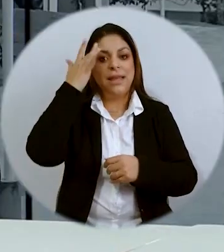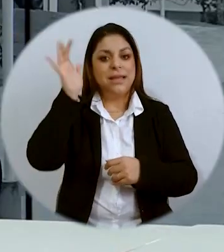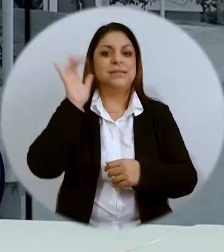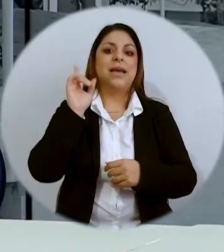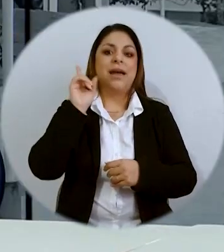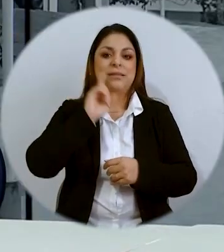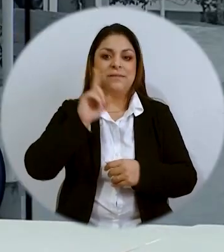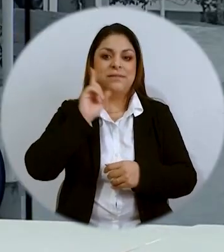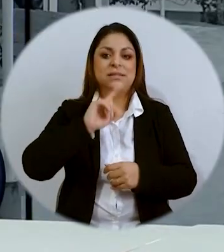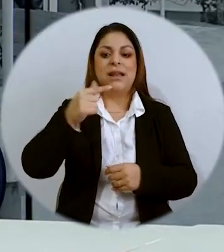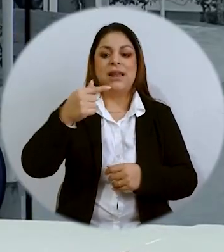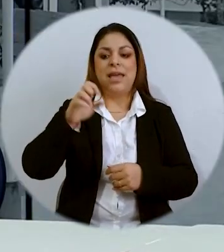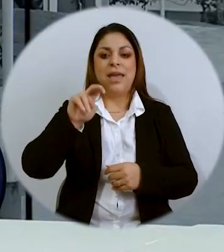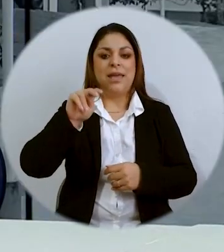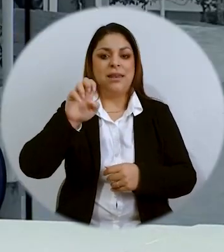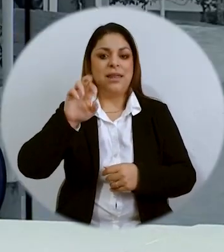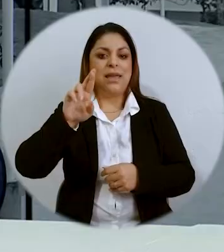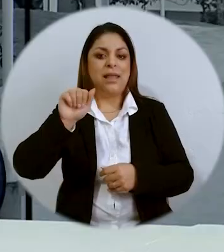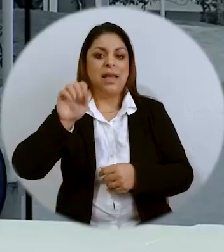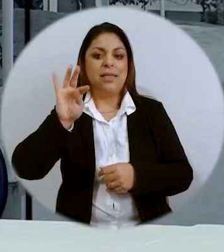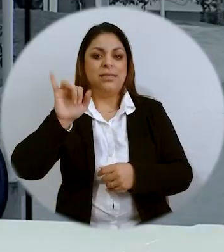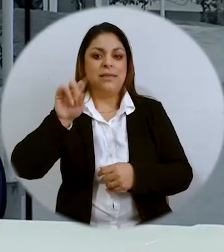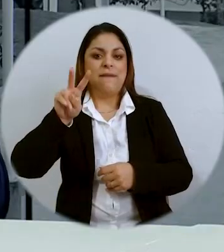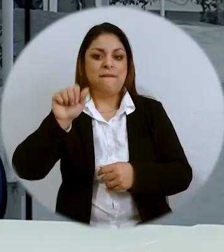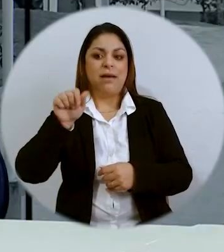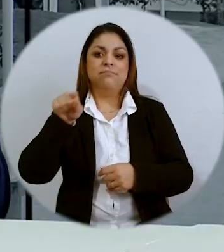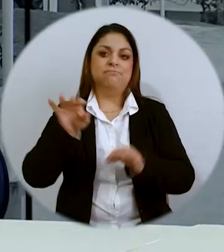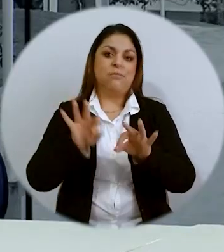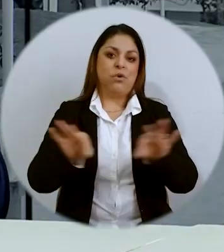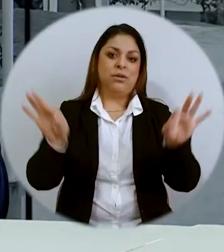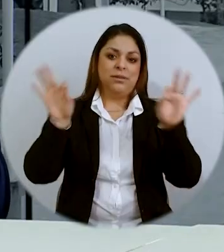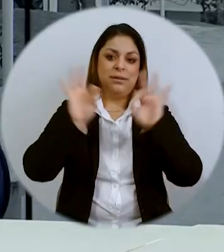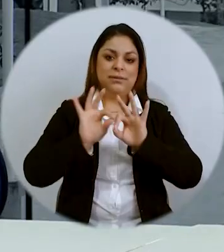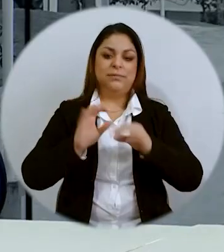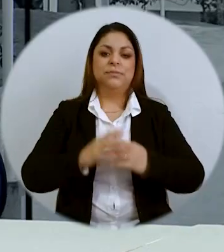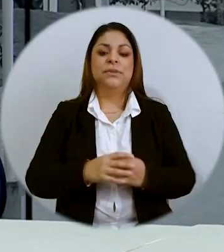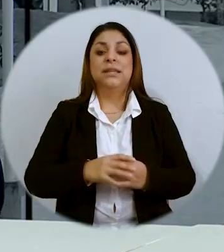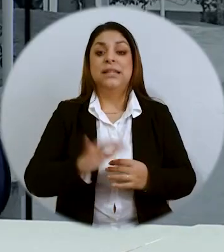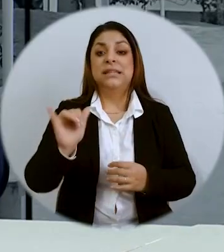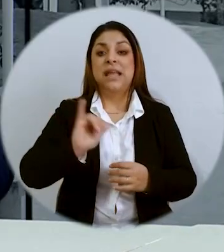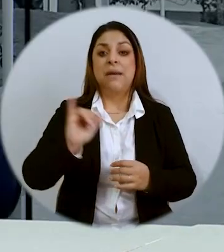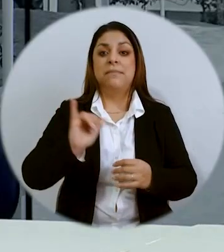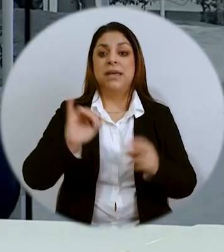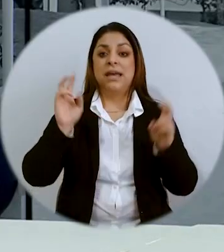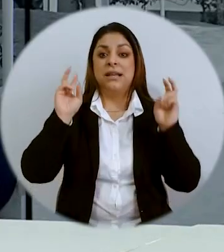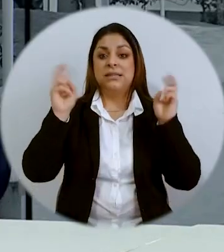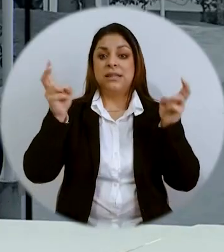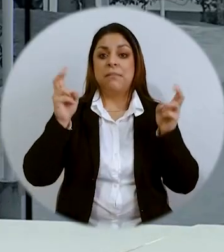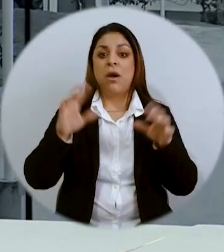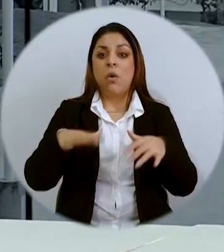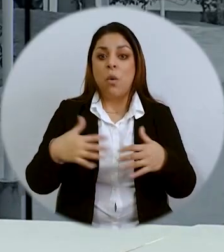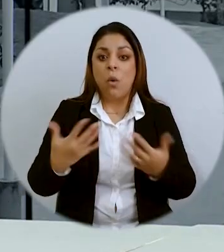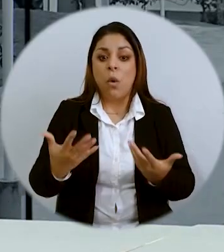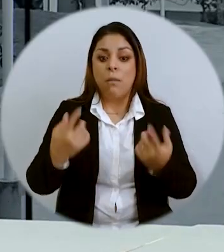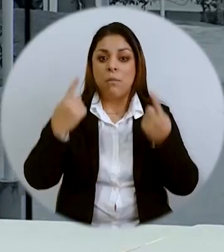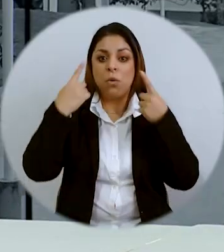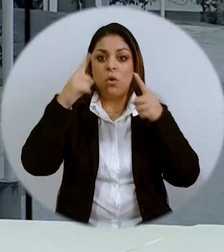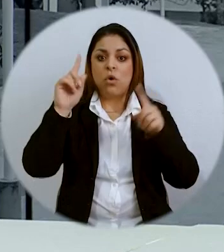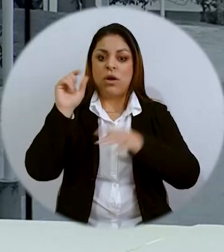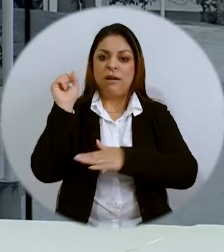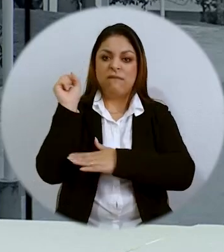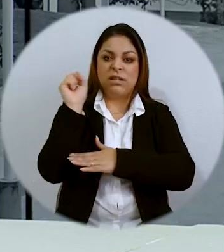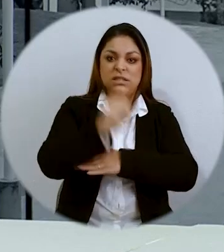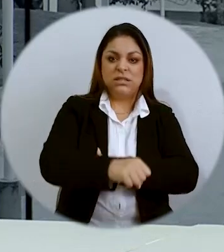generativa, importante. Sobre todo es el tema de cómo logramos vencer